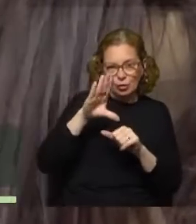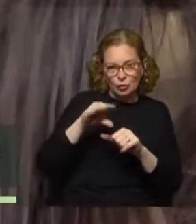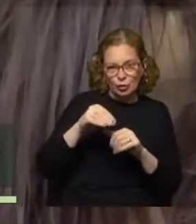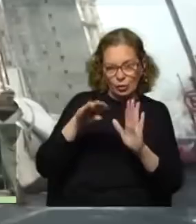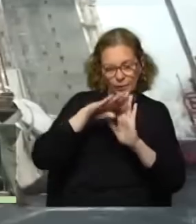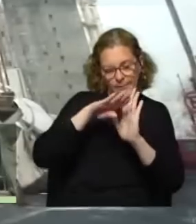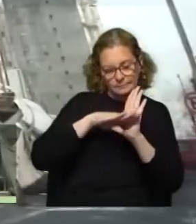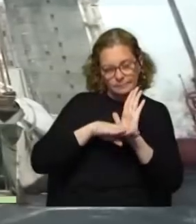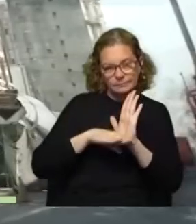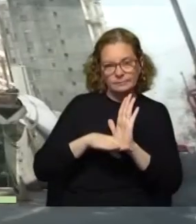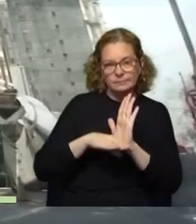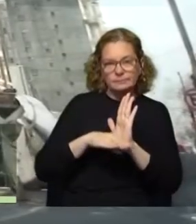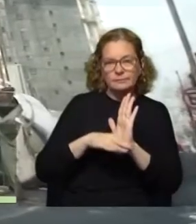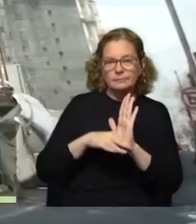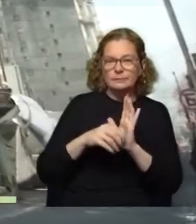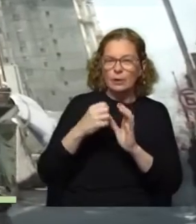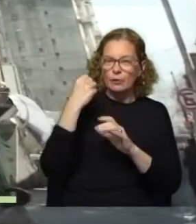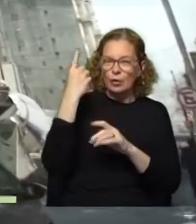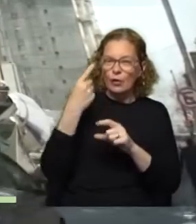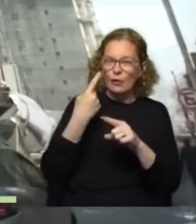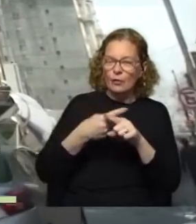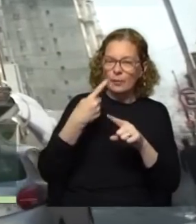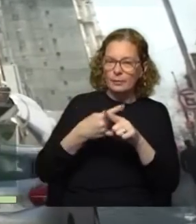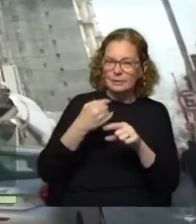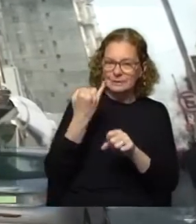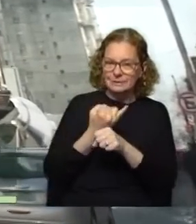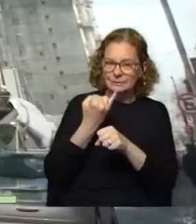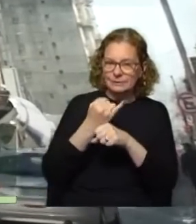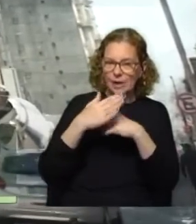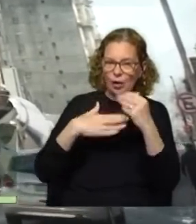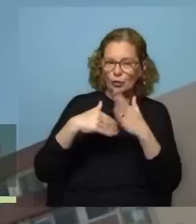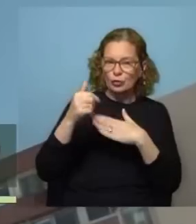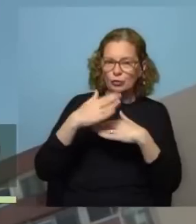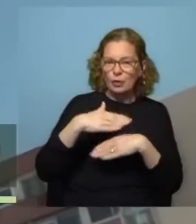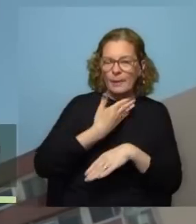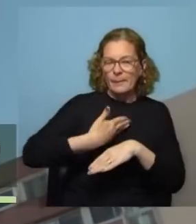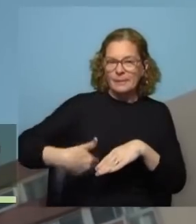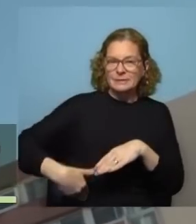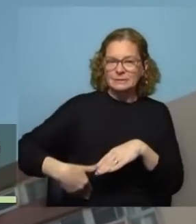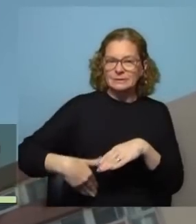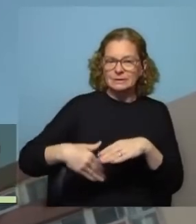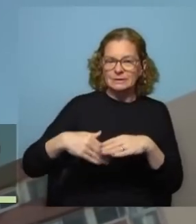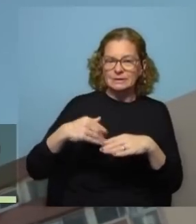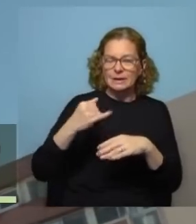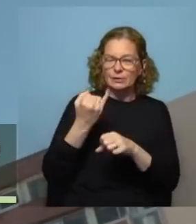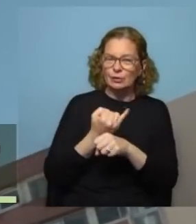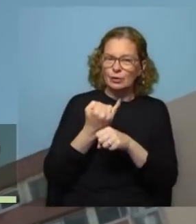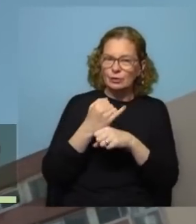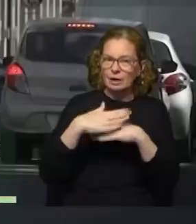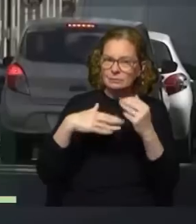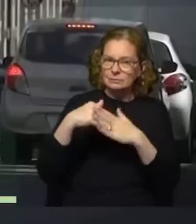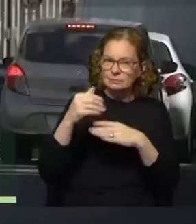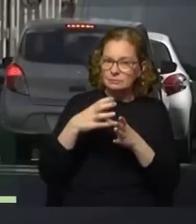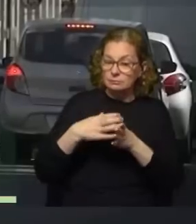planificado durante la conmemoración por el día de la industria de la construcción y el presidente de la cámara de la construcción de esta con el crecimiento